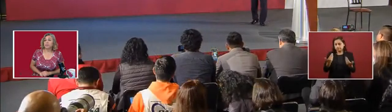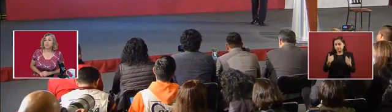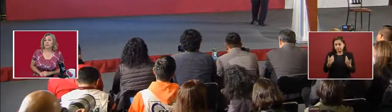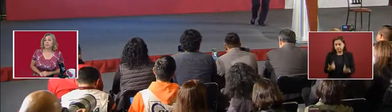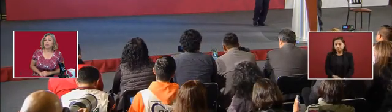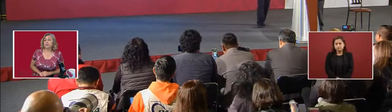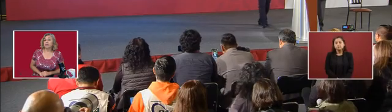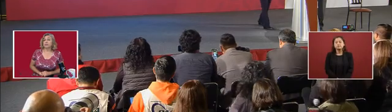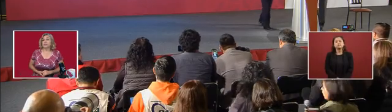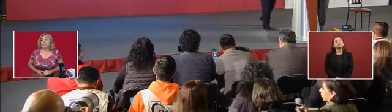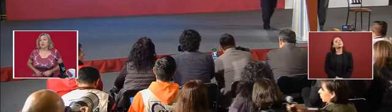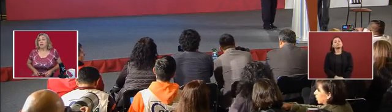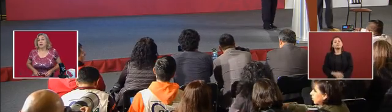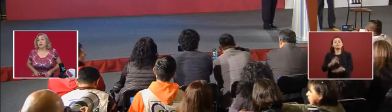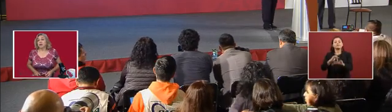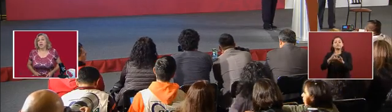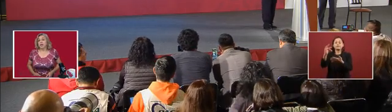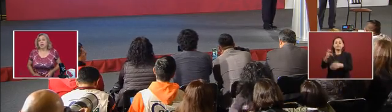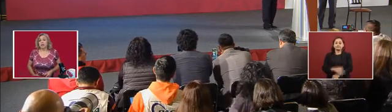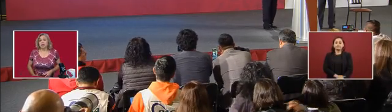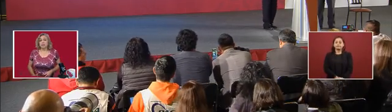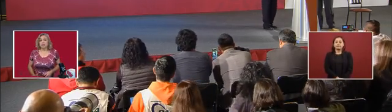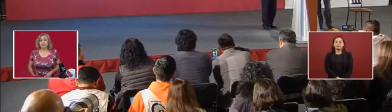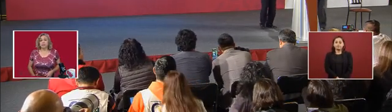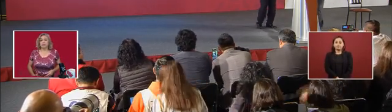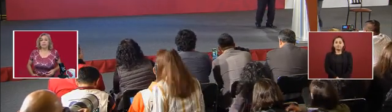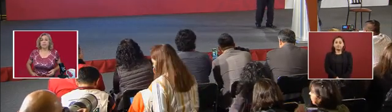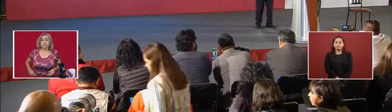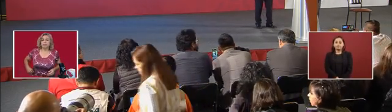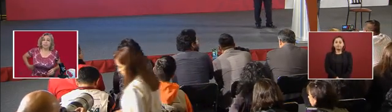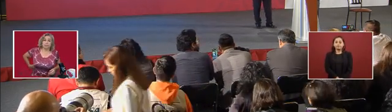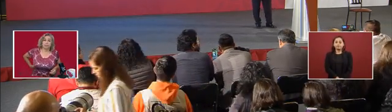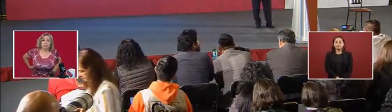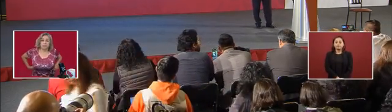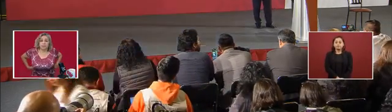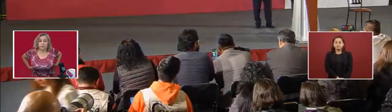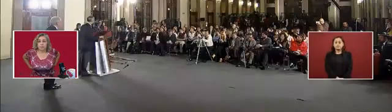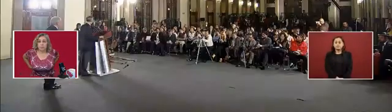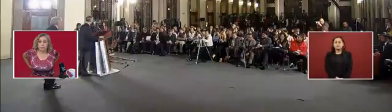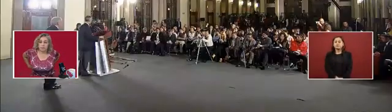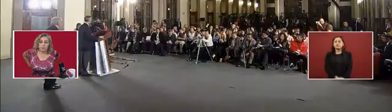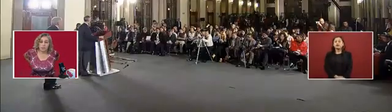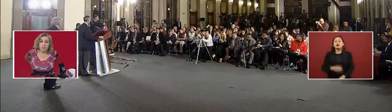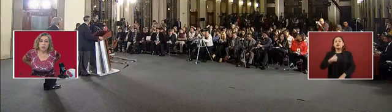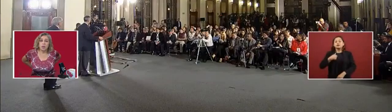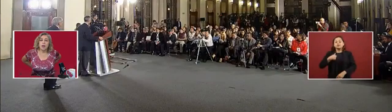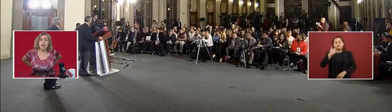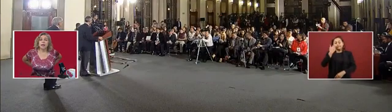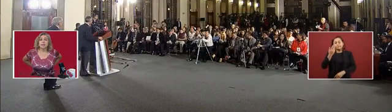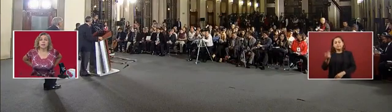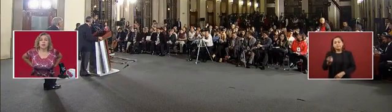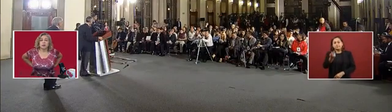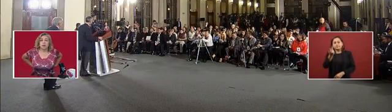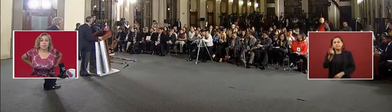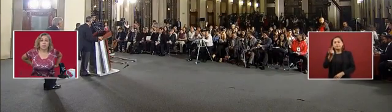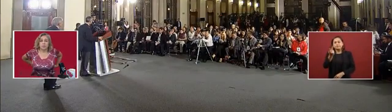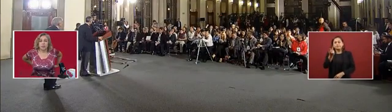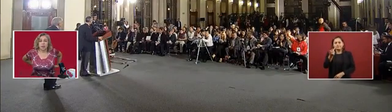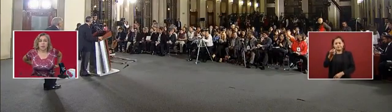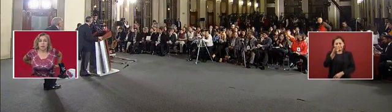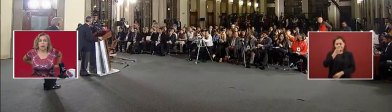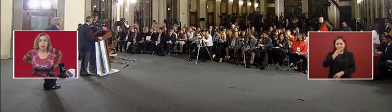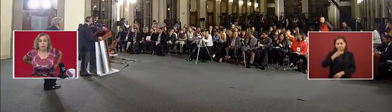2. predominating En in México, 2. desde los últimos 18 años, In the predomina el past virus few 1 years, y we've 2, had mayormente predominance of y a virus veces 1 es- and